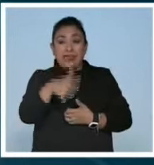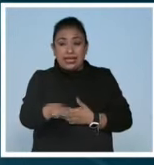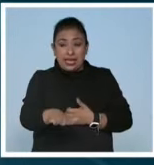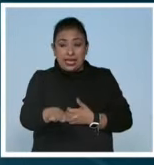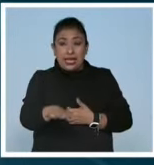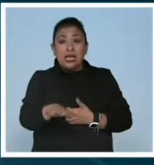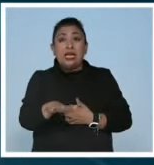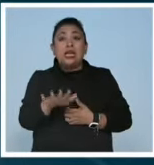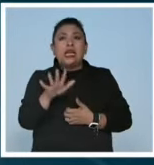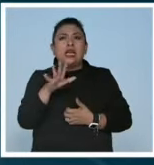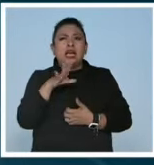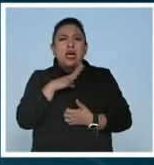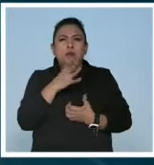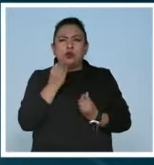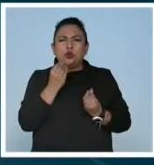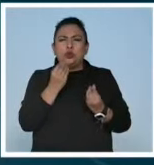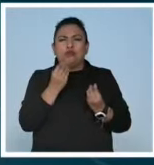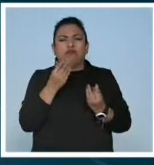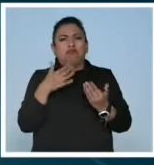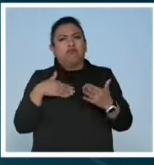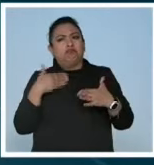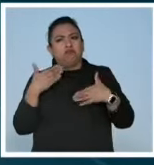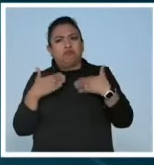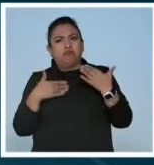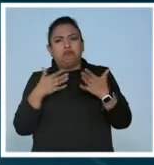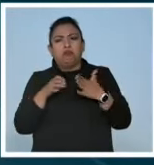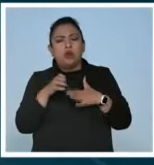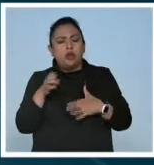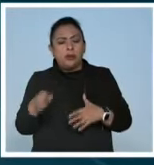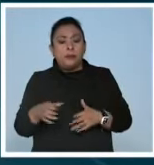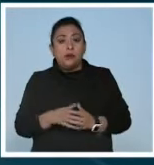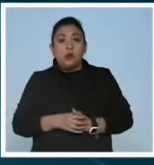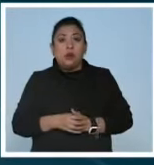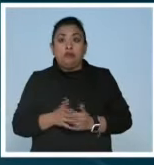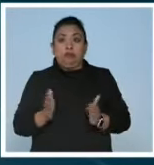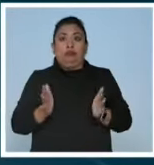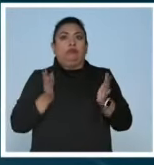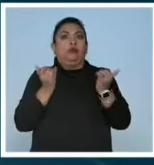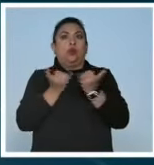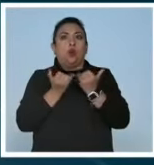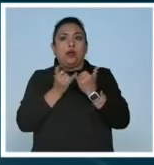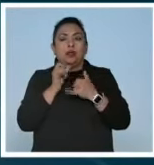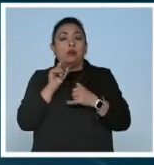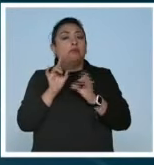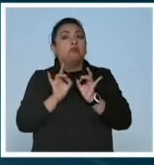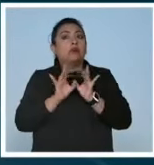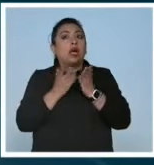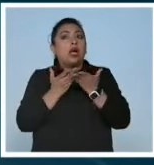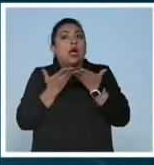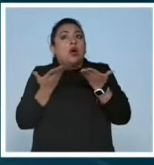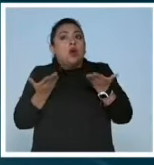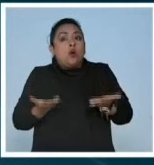como muchas concatenaciones divertidas, como asombrosas. Y de repente